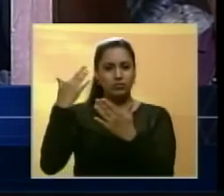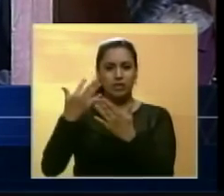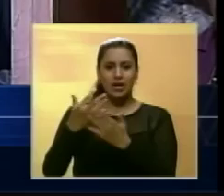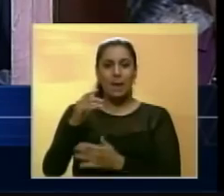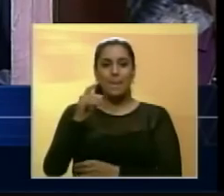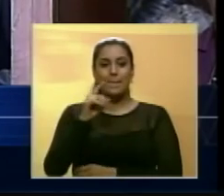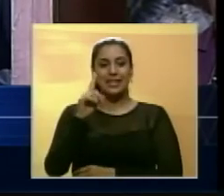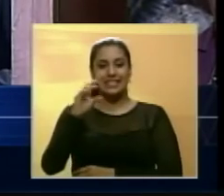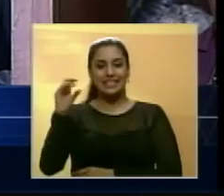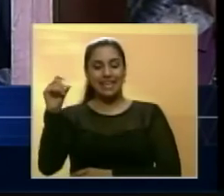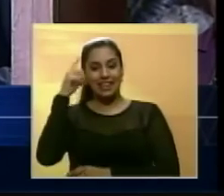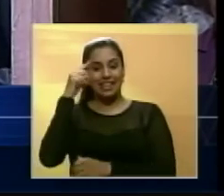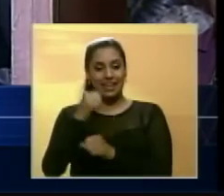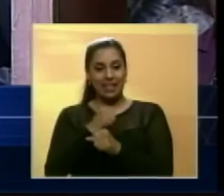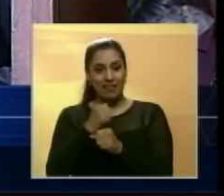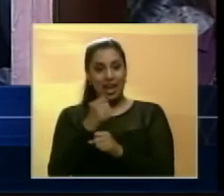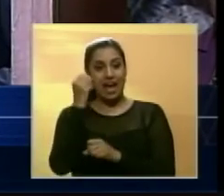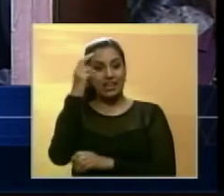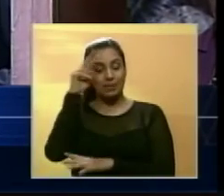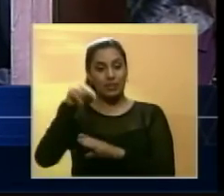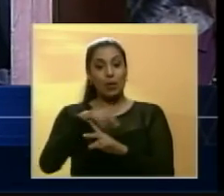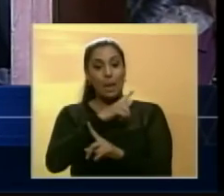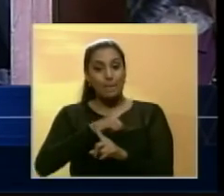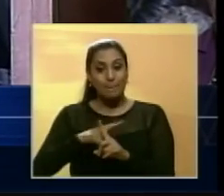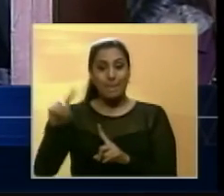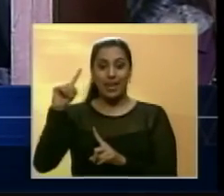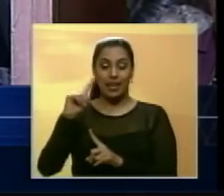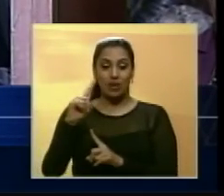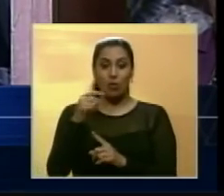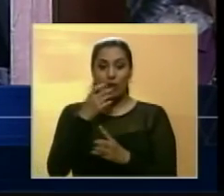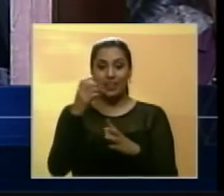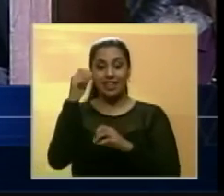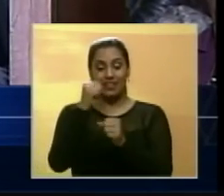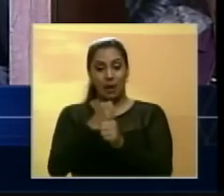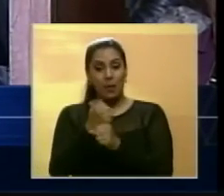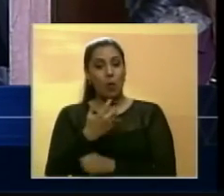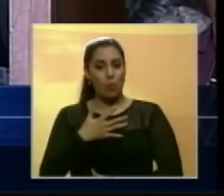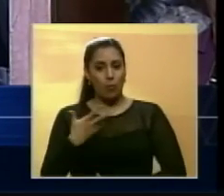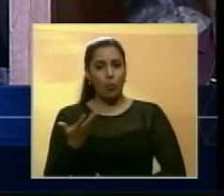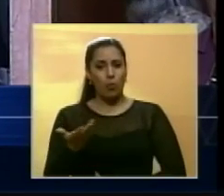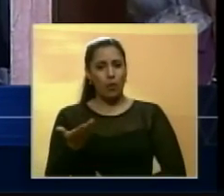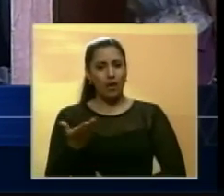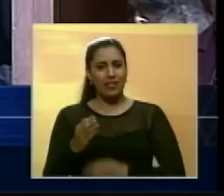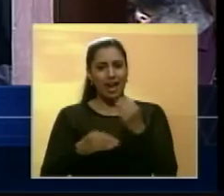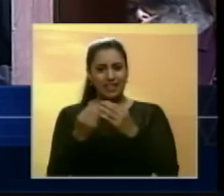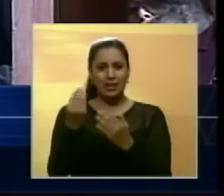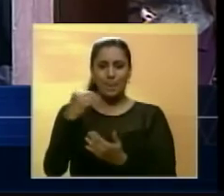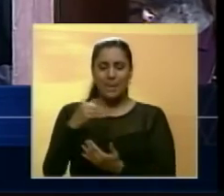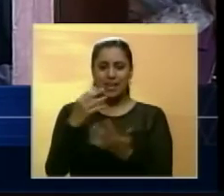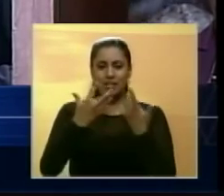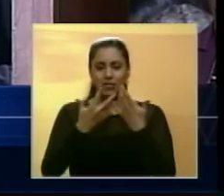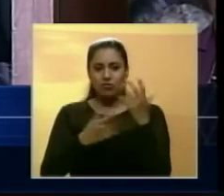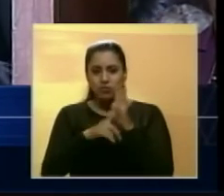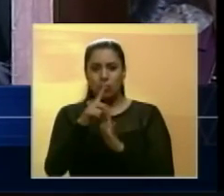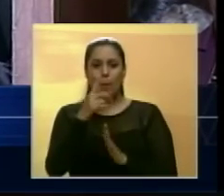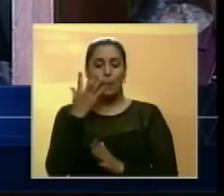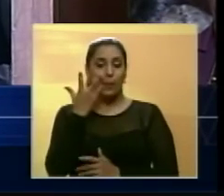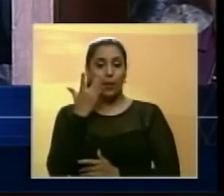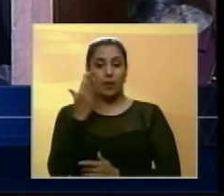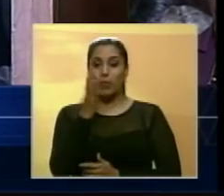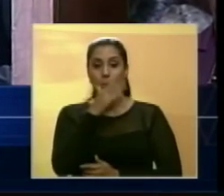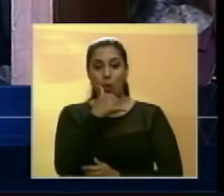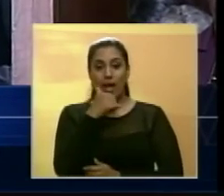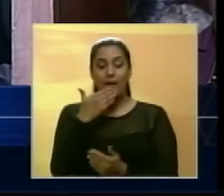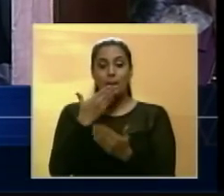primeros 100 días de la Asamblea Nacional, aunque señaló que este trabajo pudiera haber sido más productivo si no